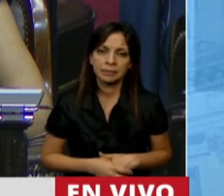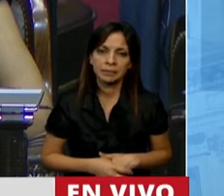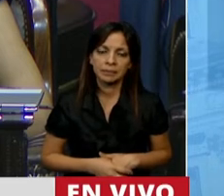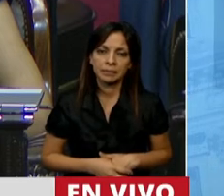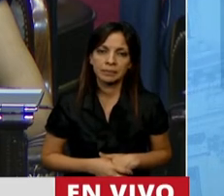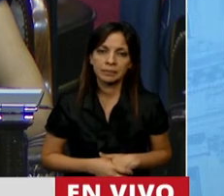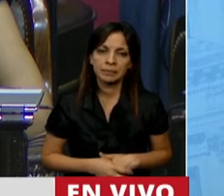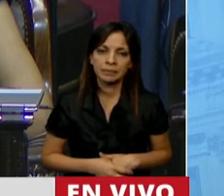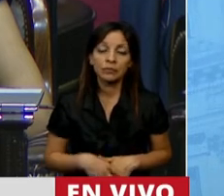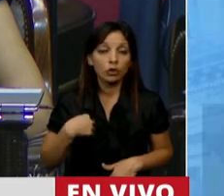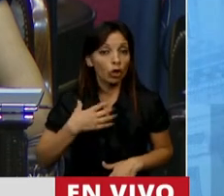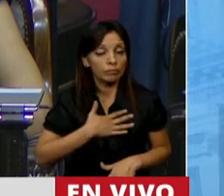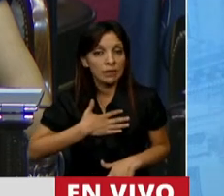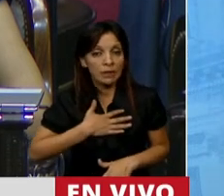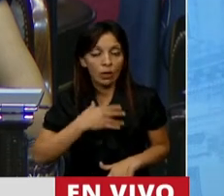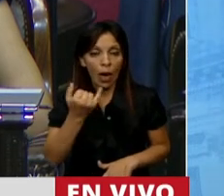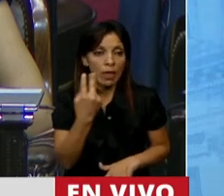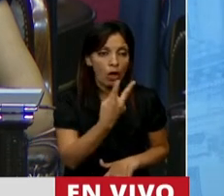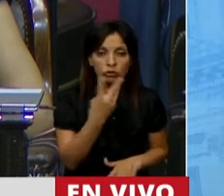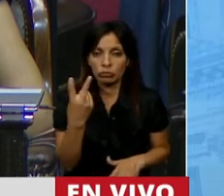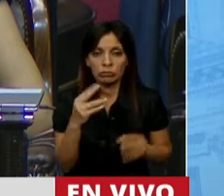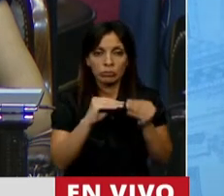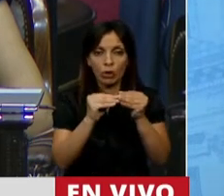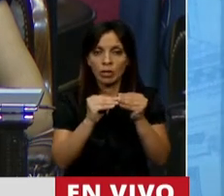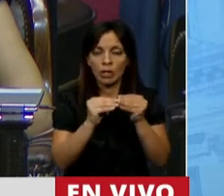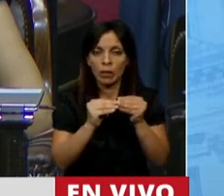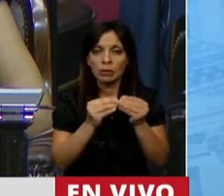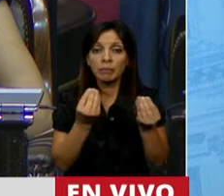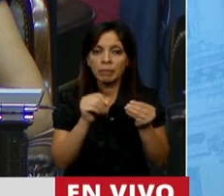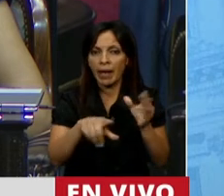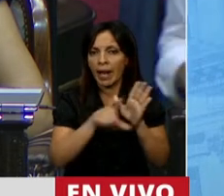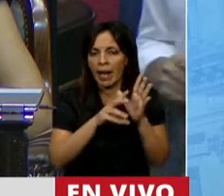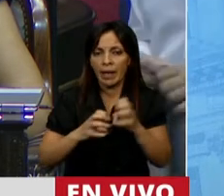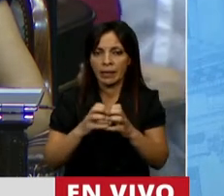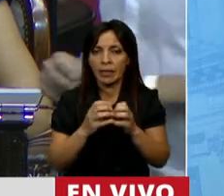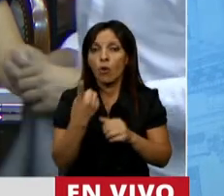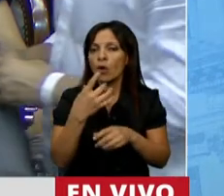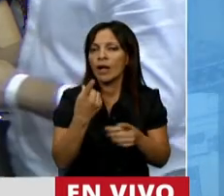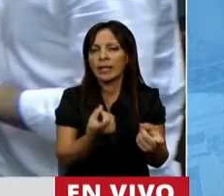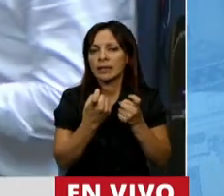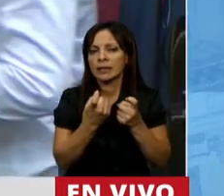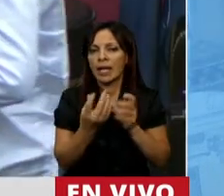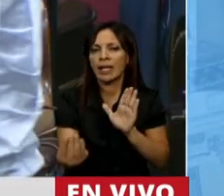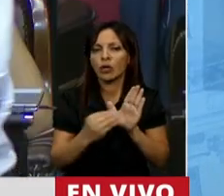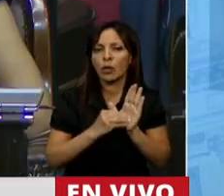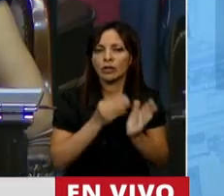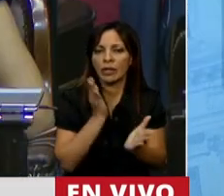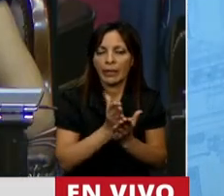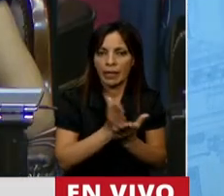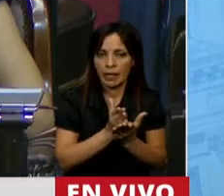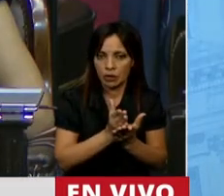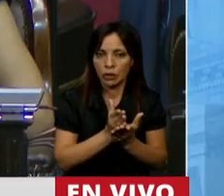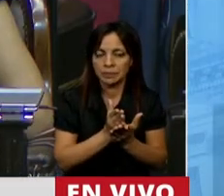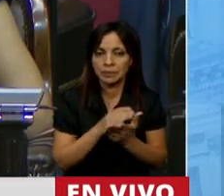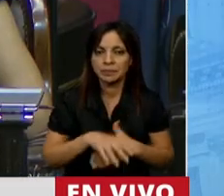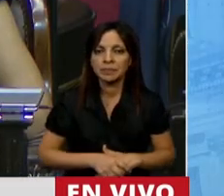Tengo la sensación que hay dos razones que impulsan la necesidad de tratar este proyecto. Uno, la incorporación de derechos, ya